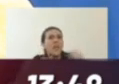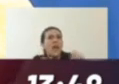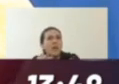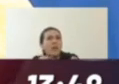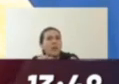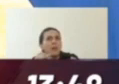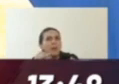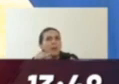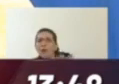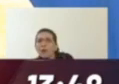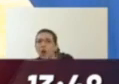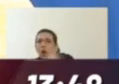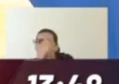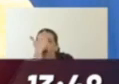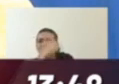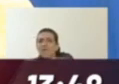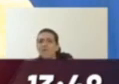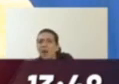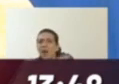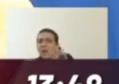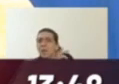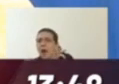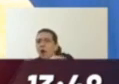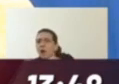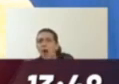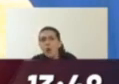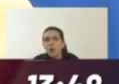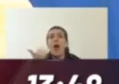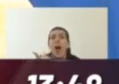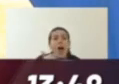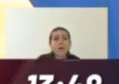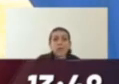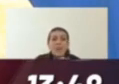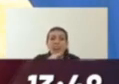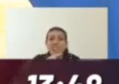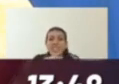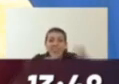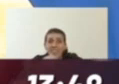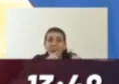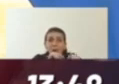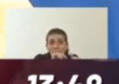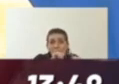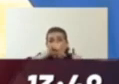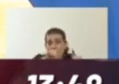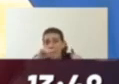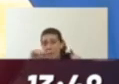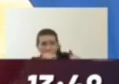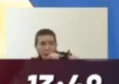hay una persona que se ha ido. Cada número tiene nombre y apellido. Cada número tiene un